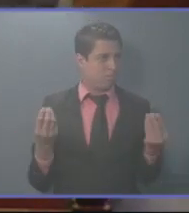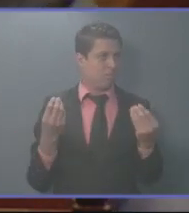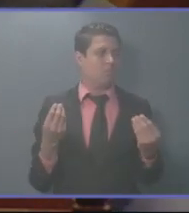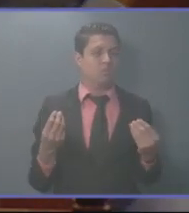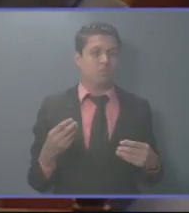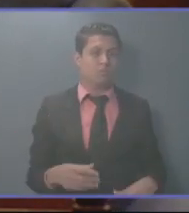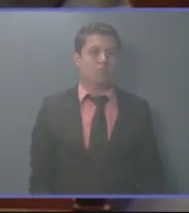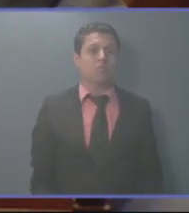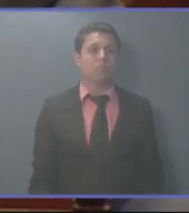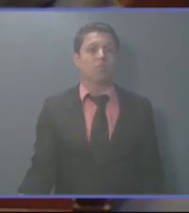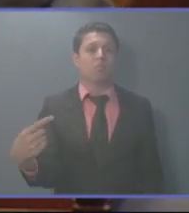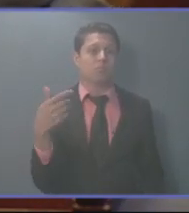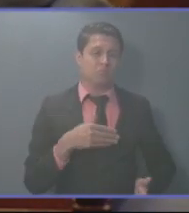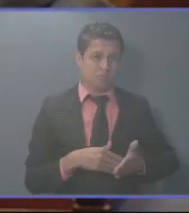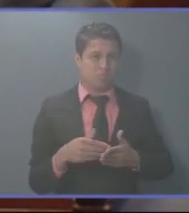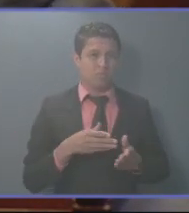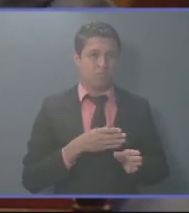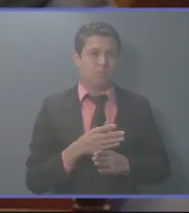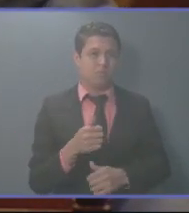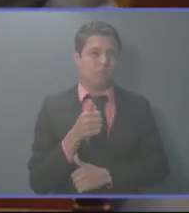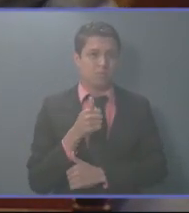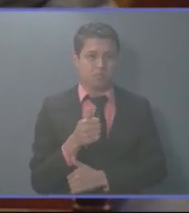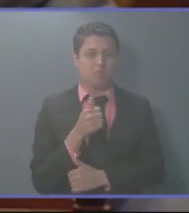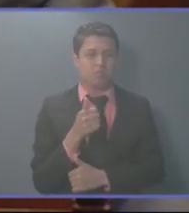Cuando ingresamos a la carrera militar,